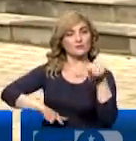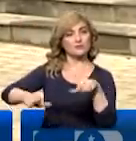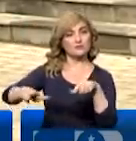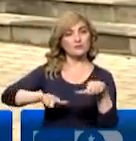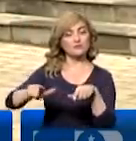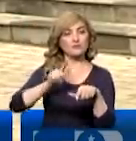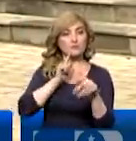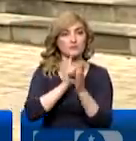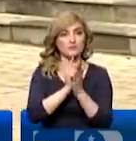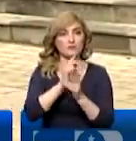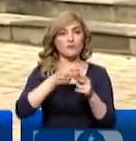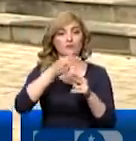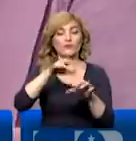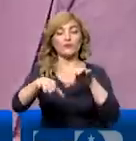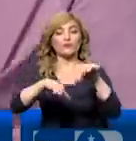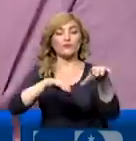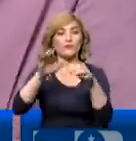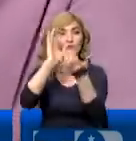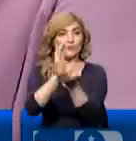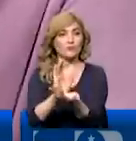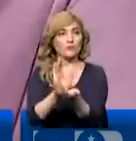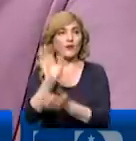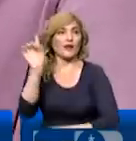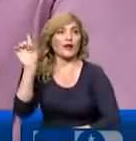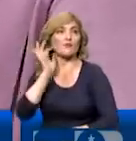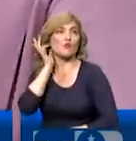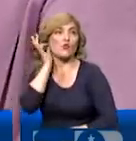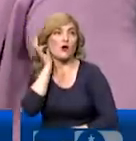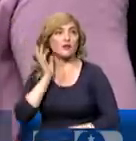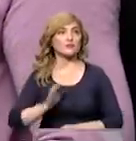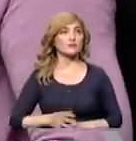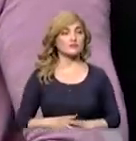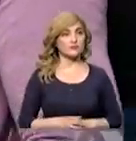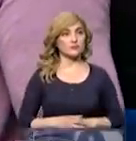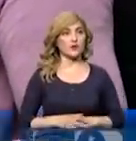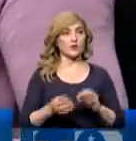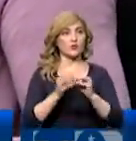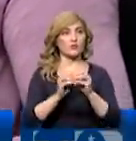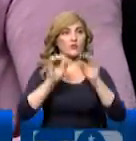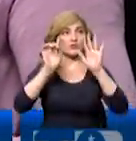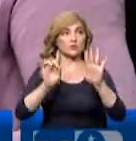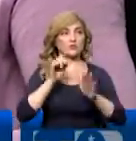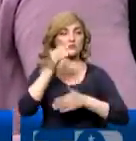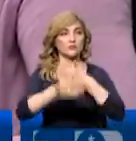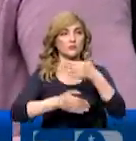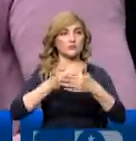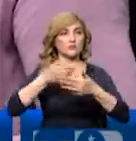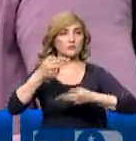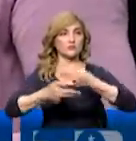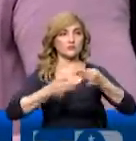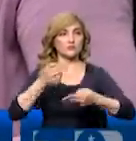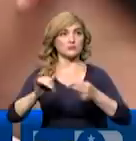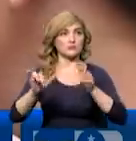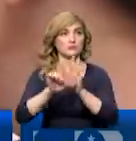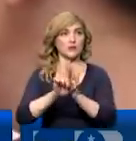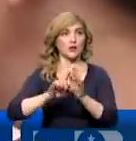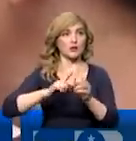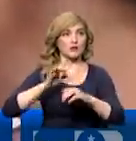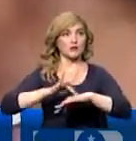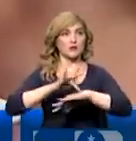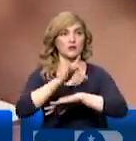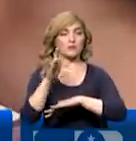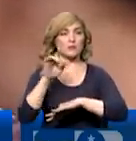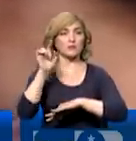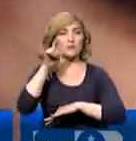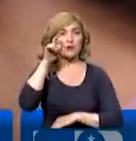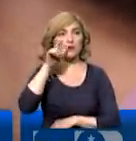en contra de la excoordinadora del IES, María Sol Larrea, el sexto proceso en su contra, esta vez por lavado de activos. Durante las primeras horas de esta